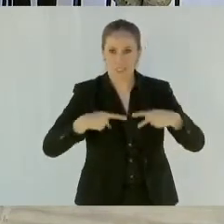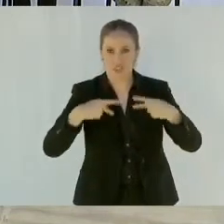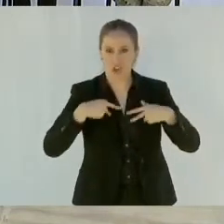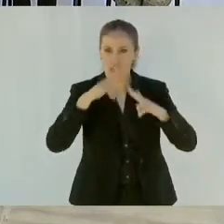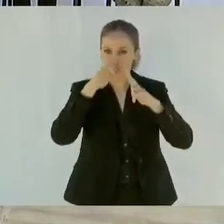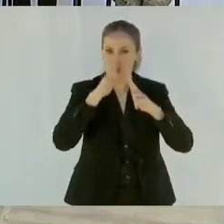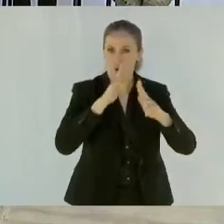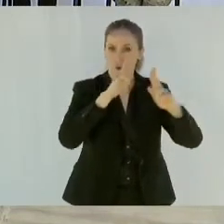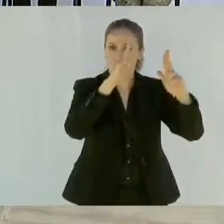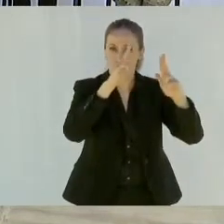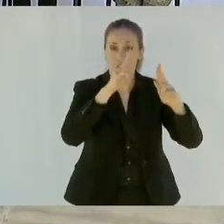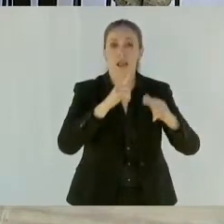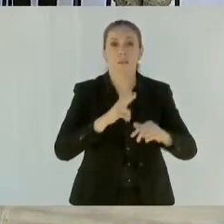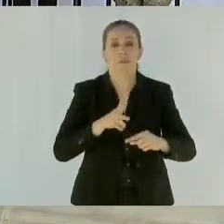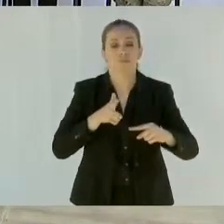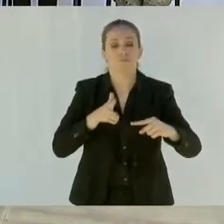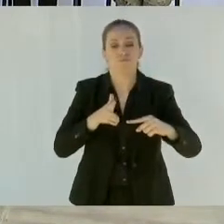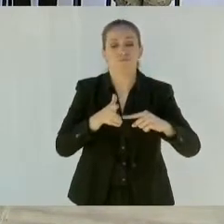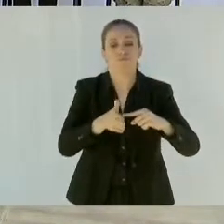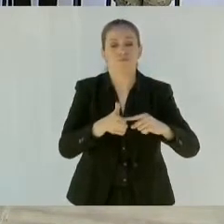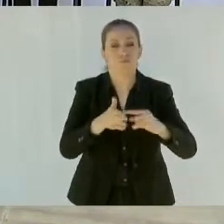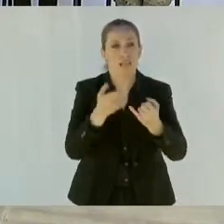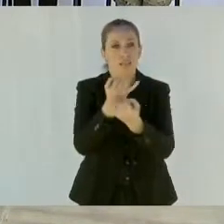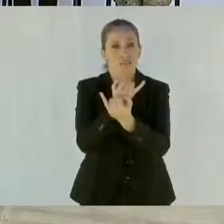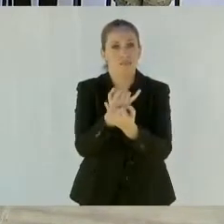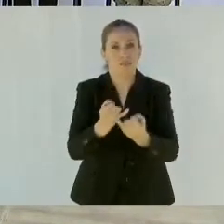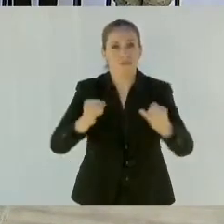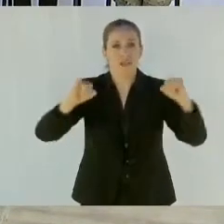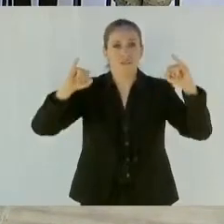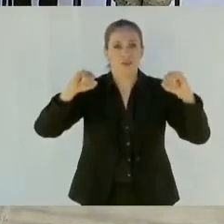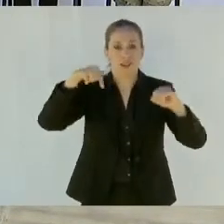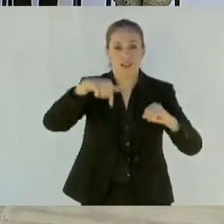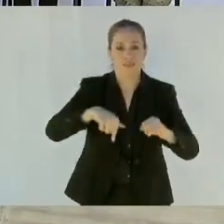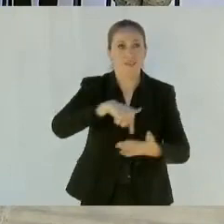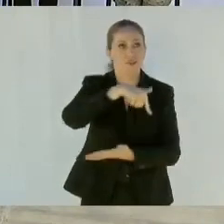Nacional de Sabinas Hidalgo, Nuevo León.